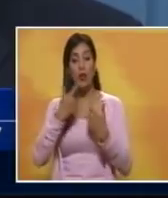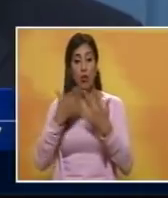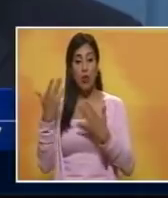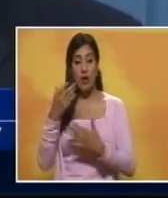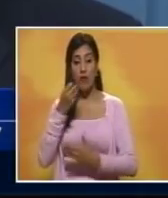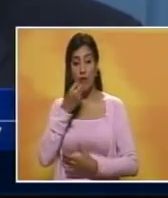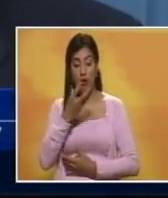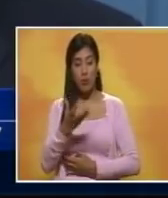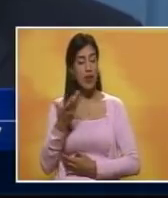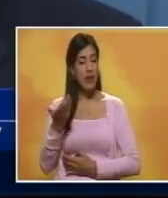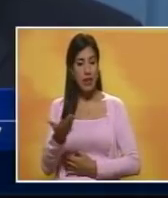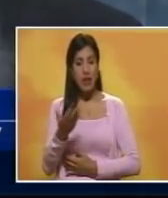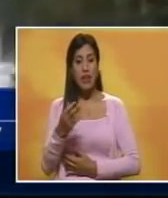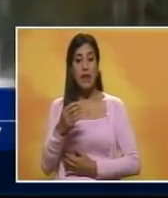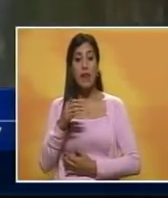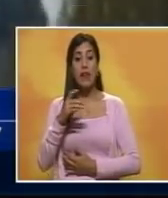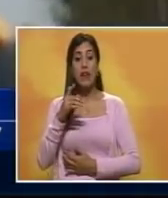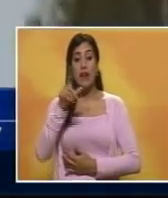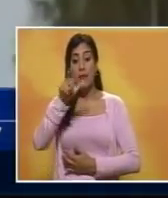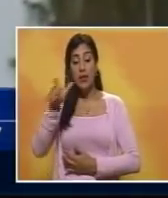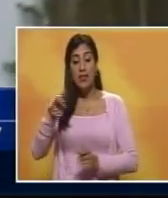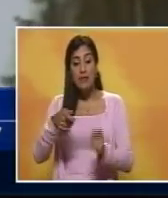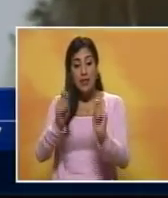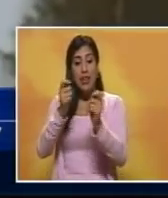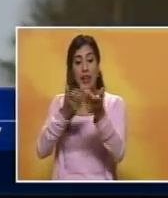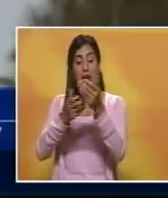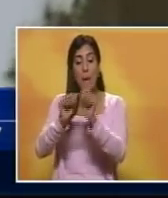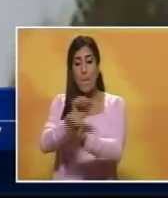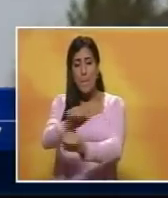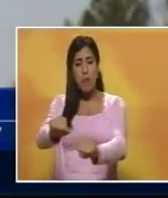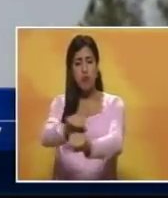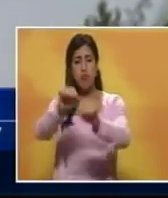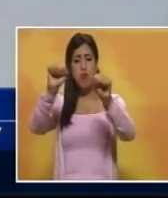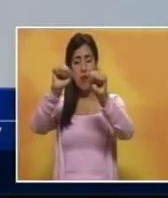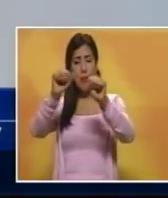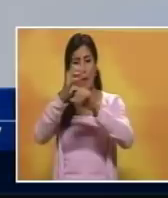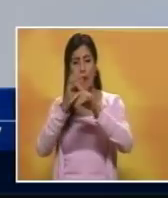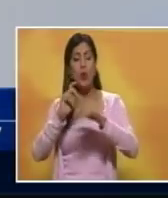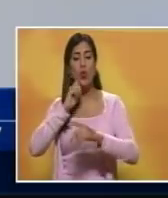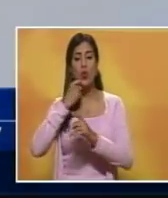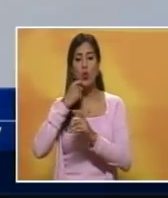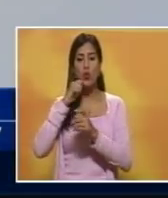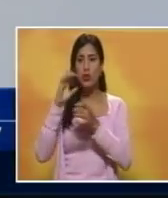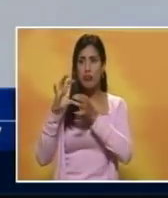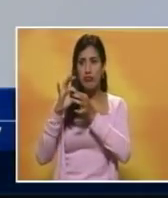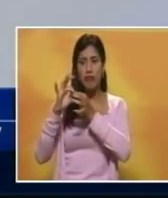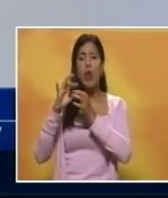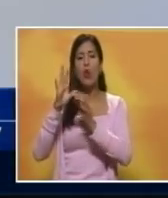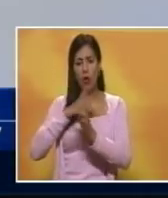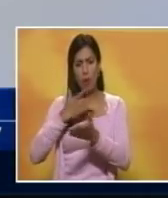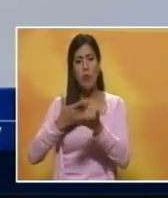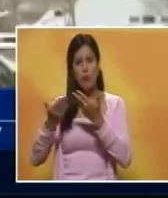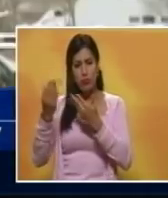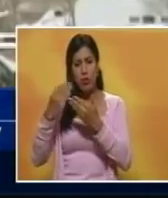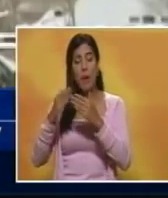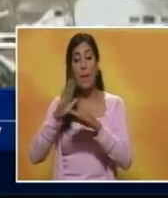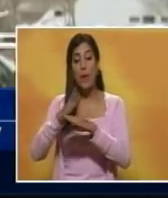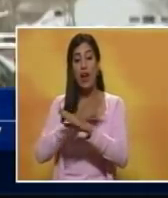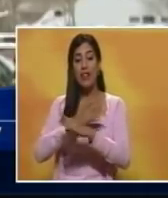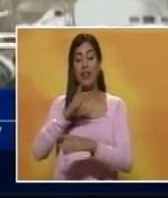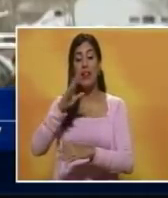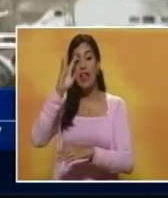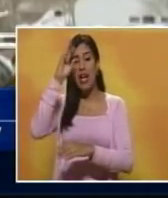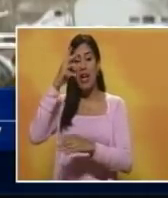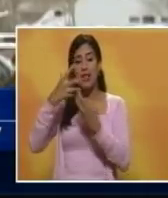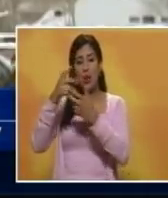Pentágono, James Mattis, aseguró que el tratado de armas nucleares de rango medio con Rusia aún tiene salvación pese al anuncio de la salida